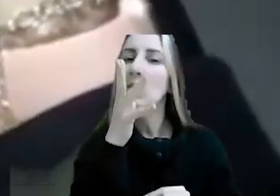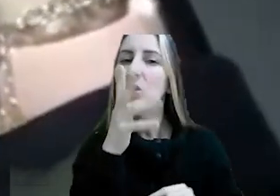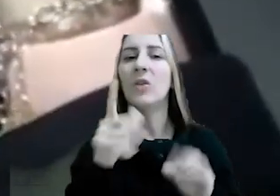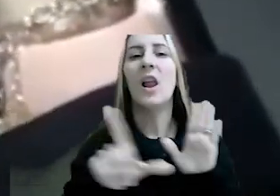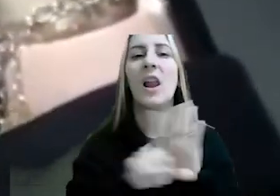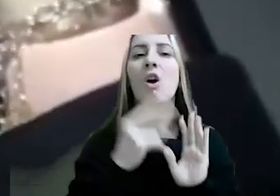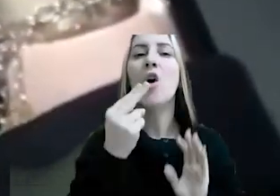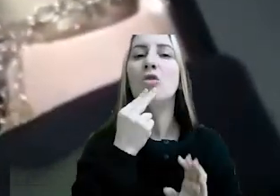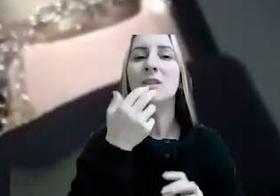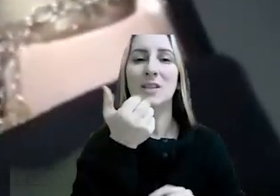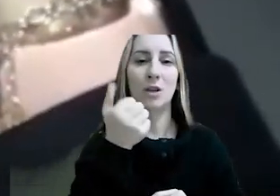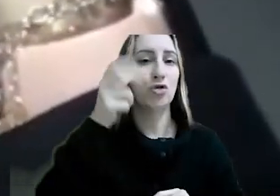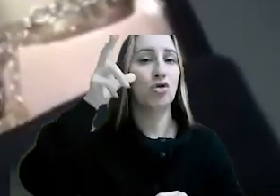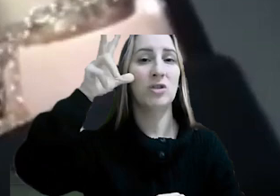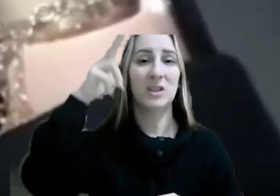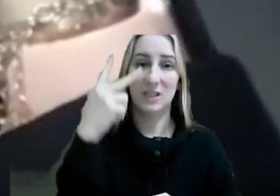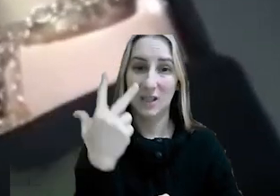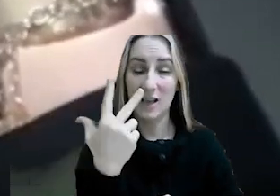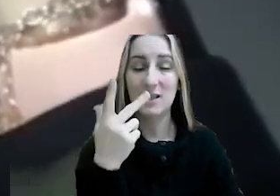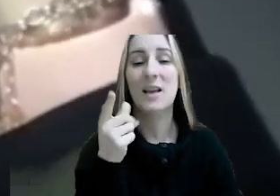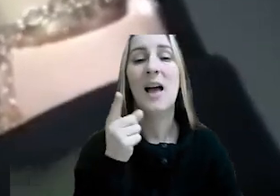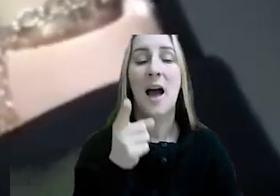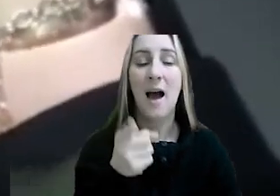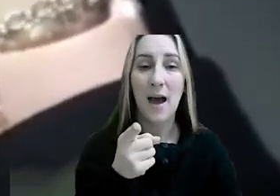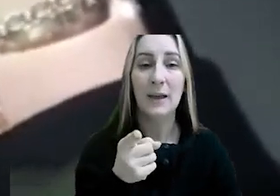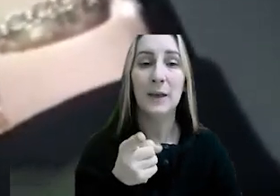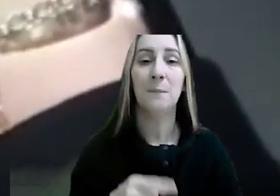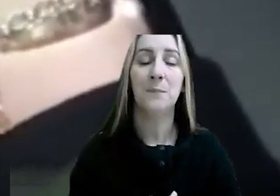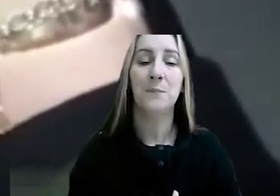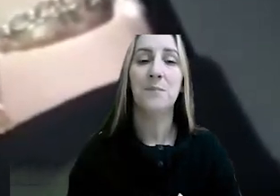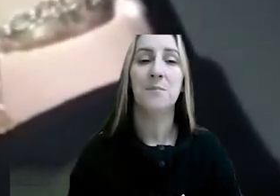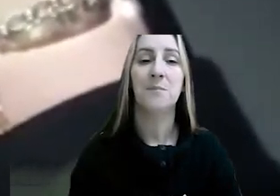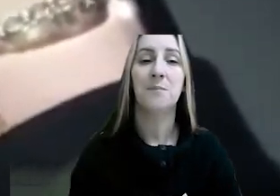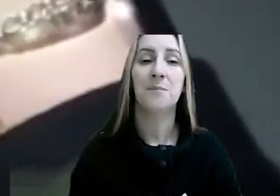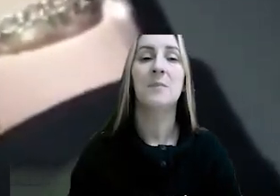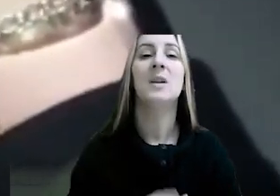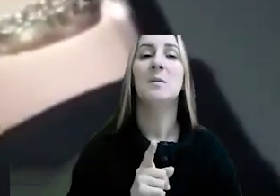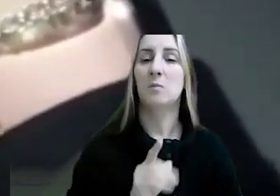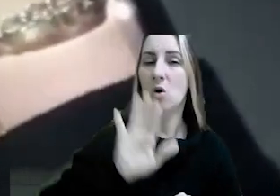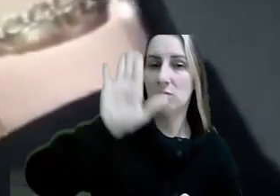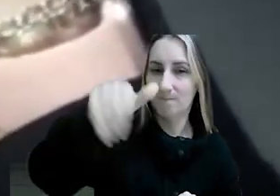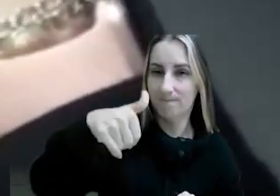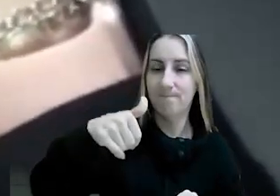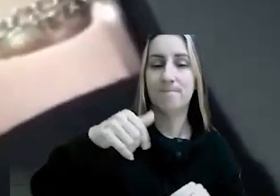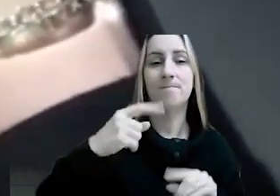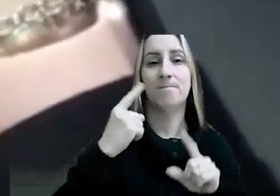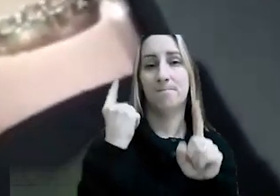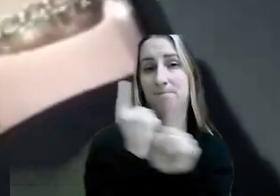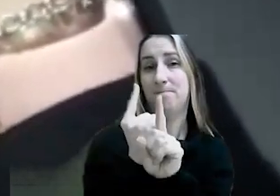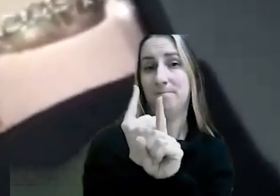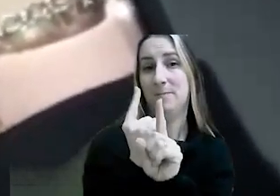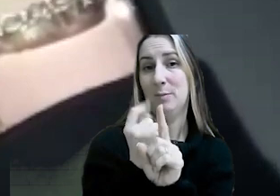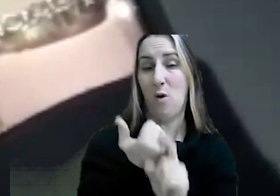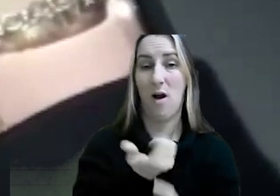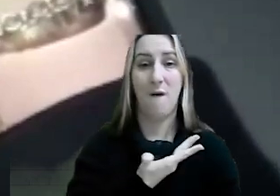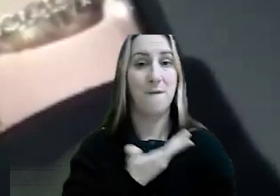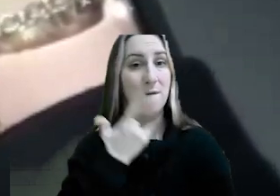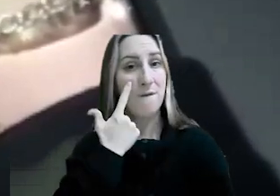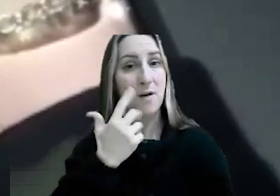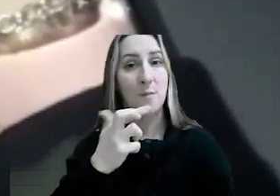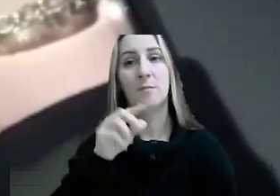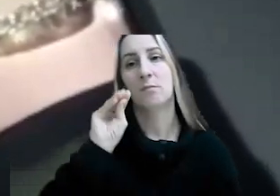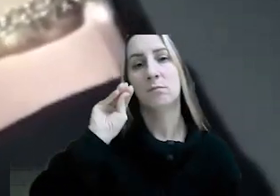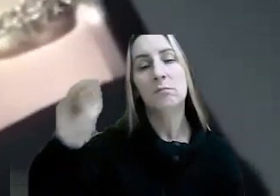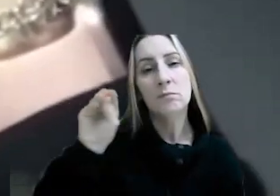11.683, en donde justamente la mera intimación de la agencia, en donde dice usted tiene